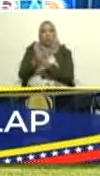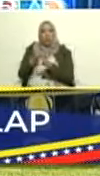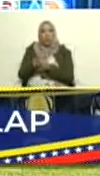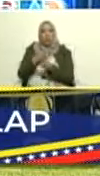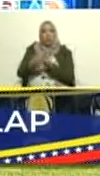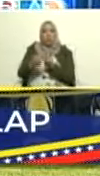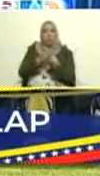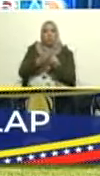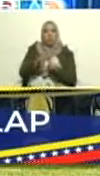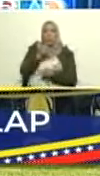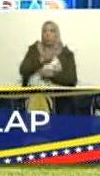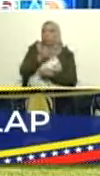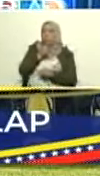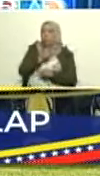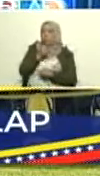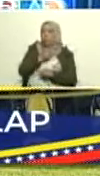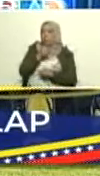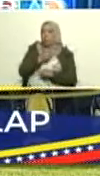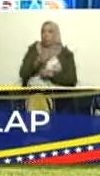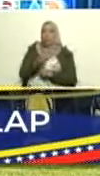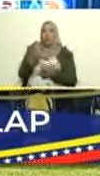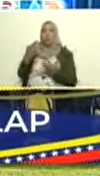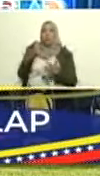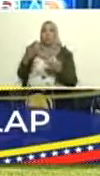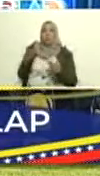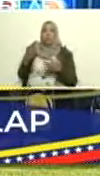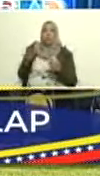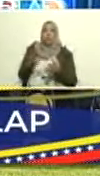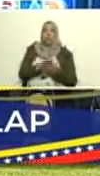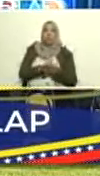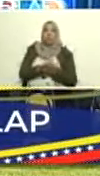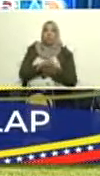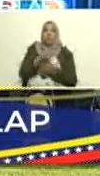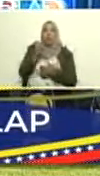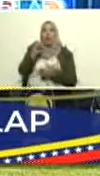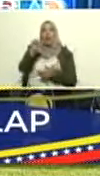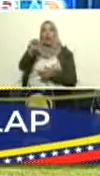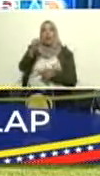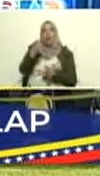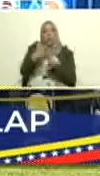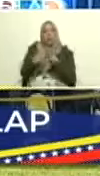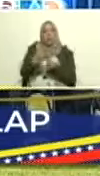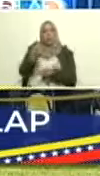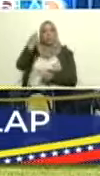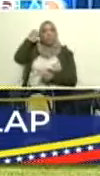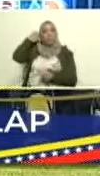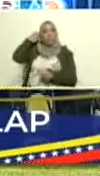tortura. Vamos a darle un aplauso a Alex Saab Moram.